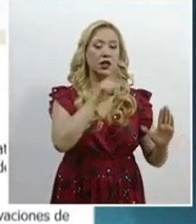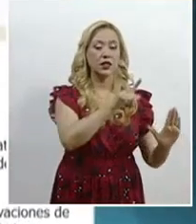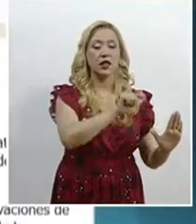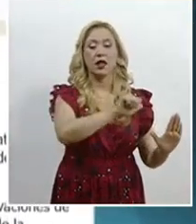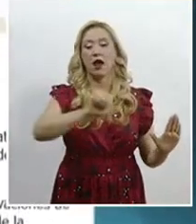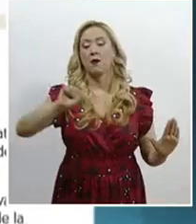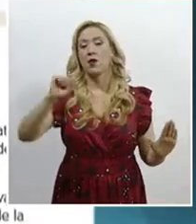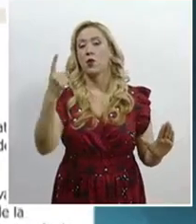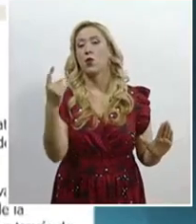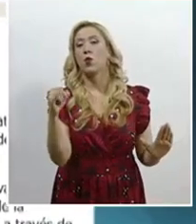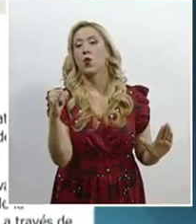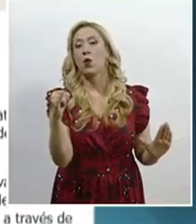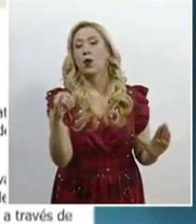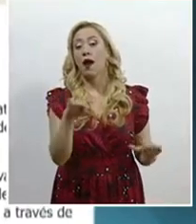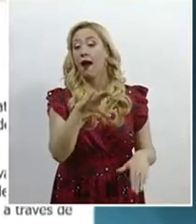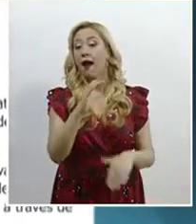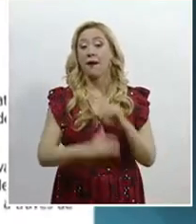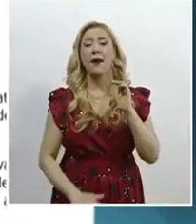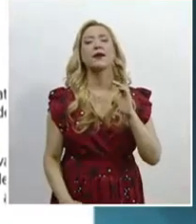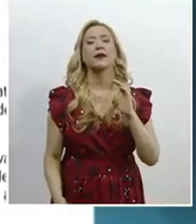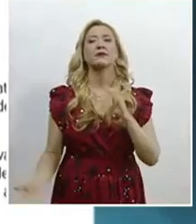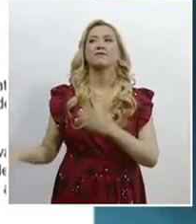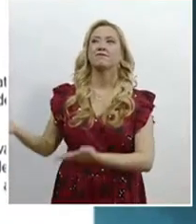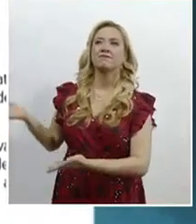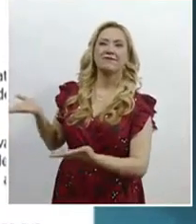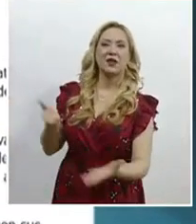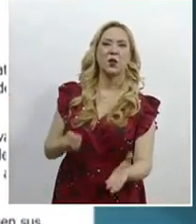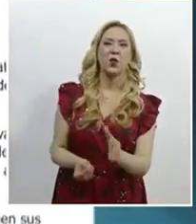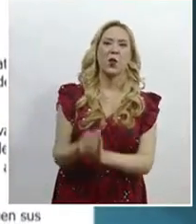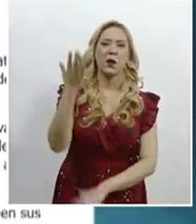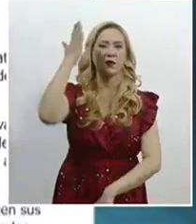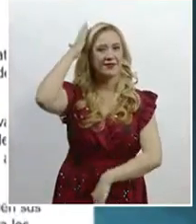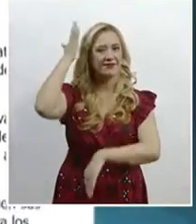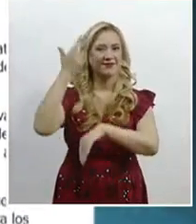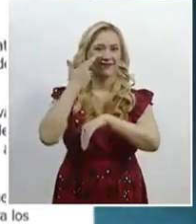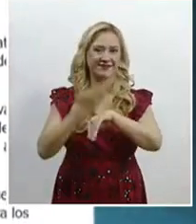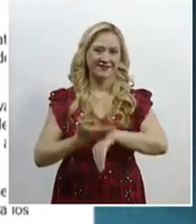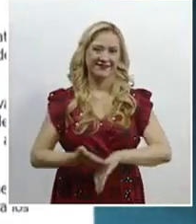de julio, se dé a conocer al nuevo titular de la relatoría en cuestión.